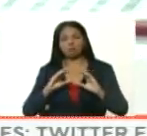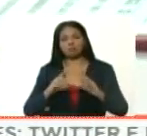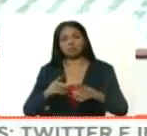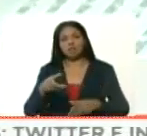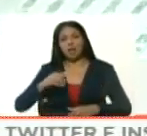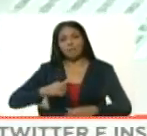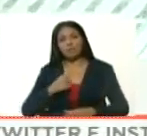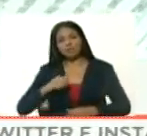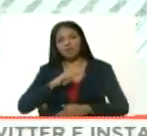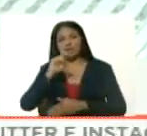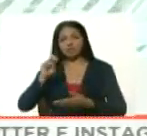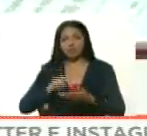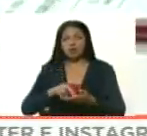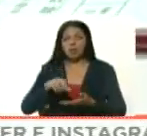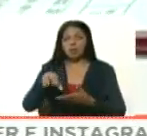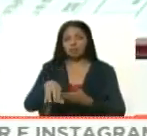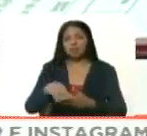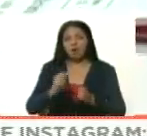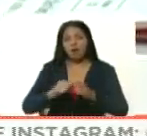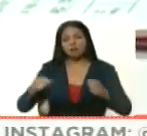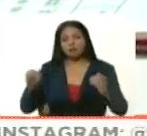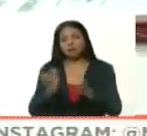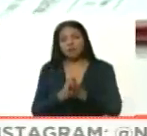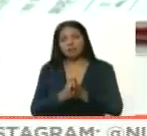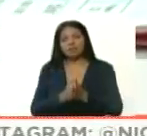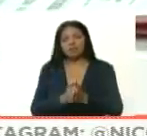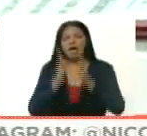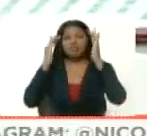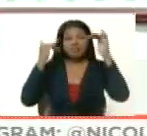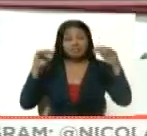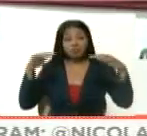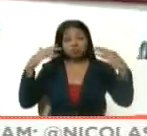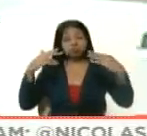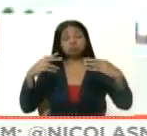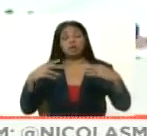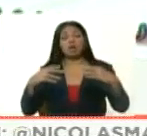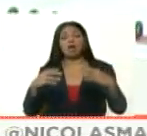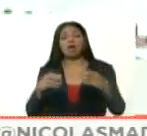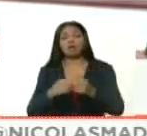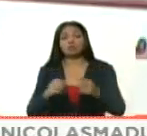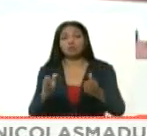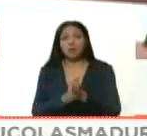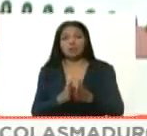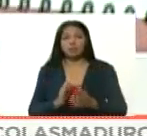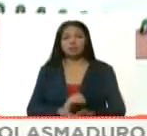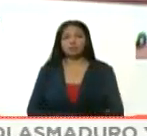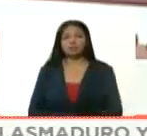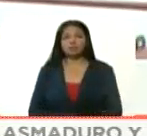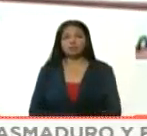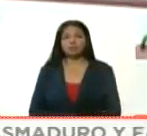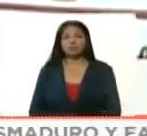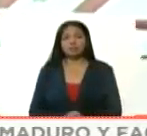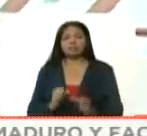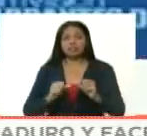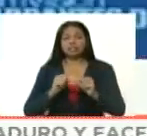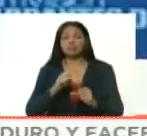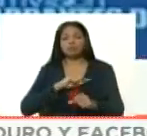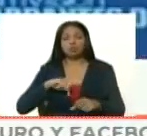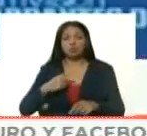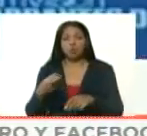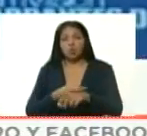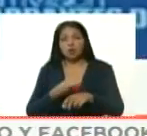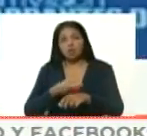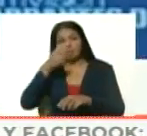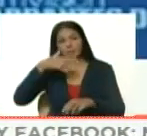Nacional en el estado Anzoátegui. Atención Anzoátegui, atención Anzoátegui, sigamos gobernando para el